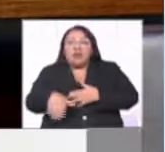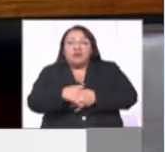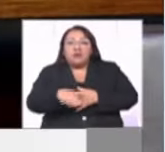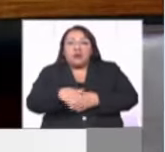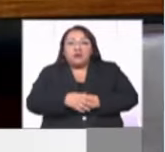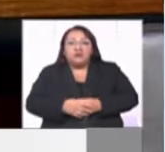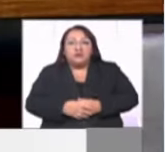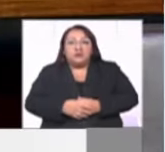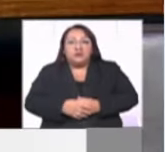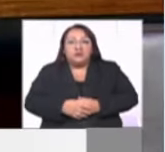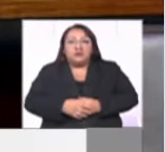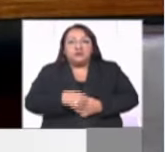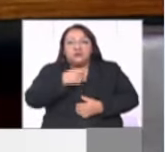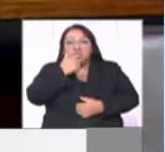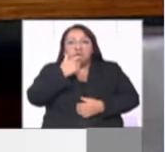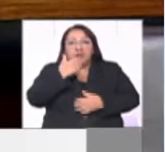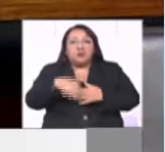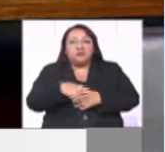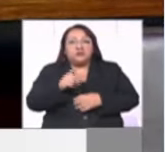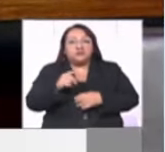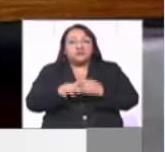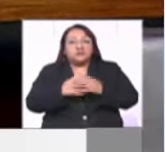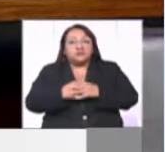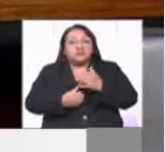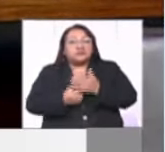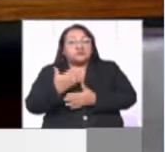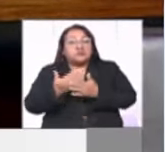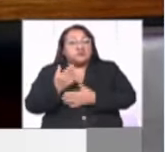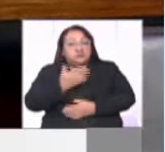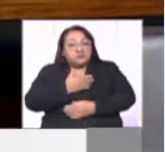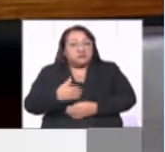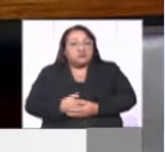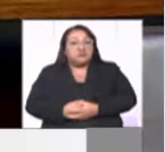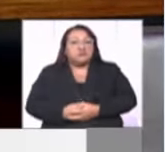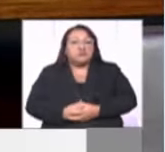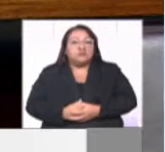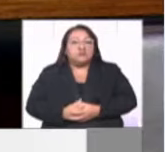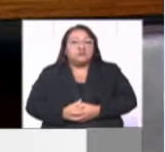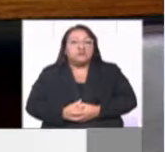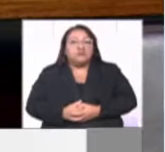En este país necesitamos ir a la modernidad, presidente.